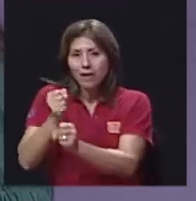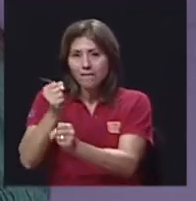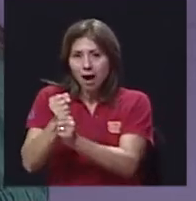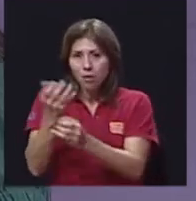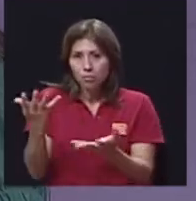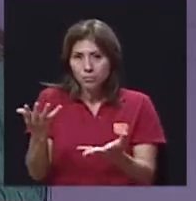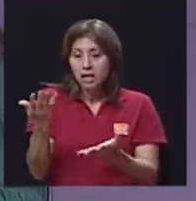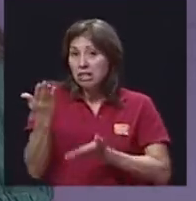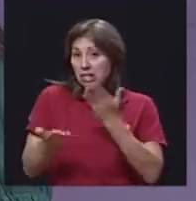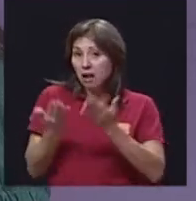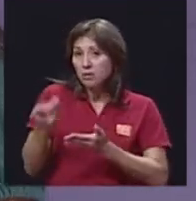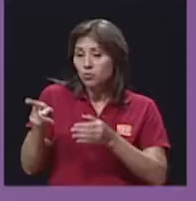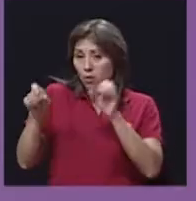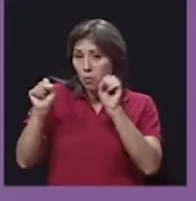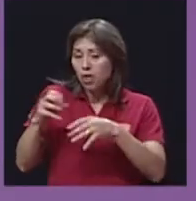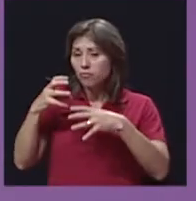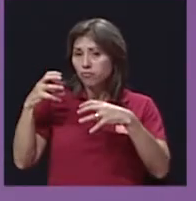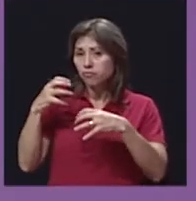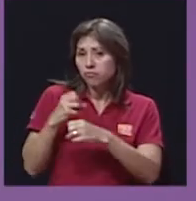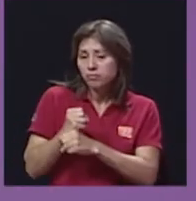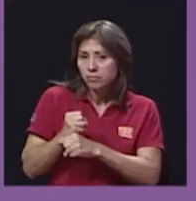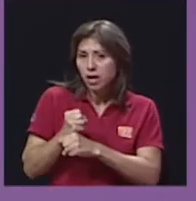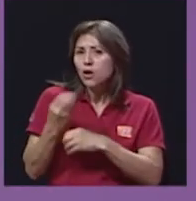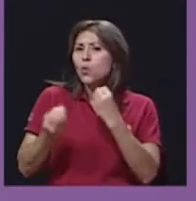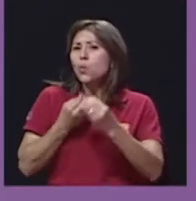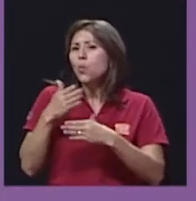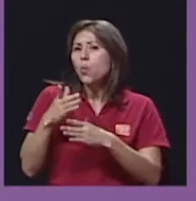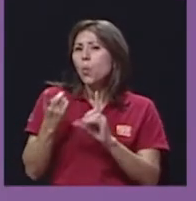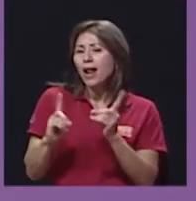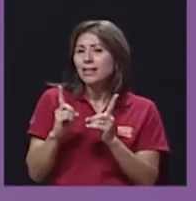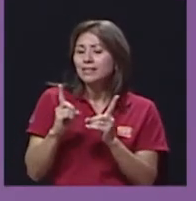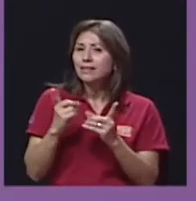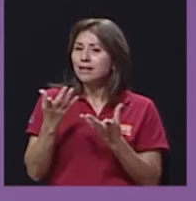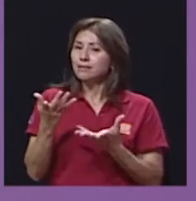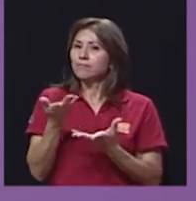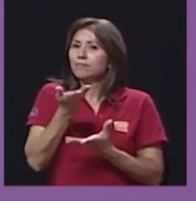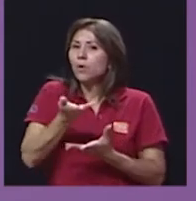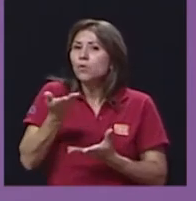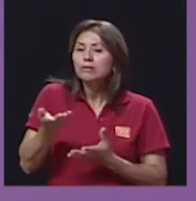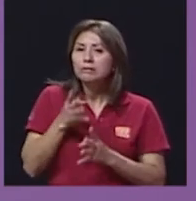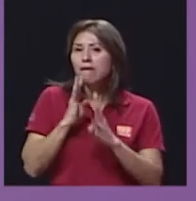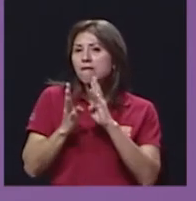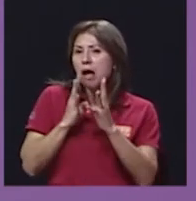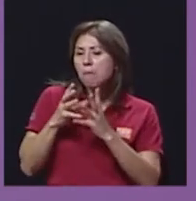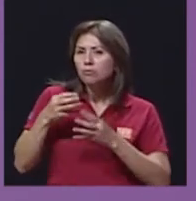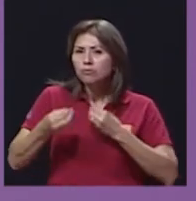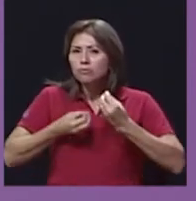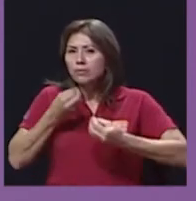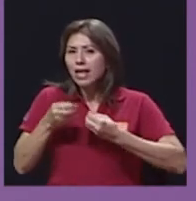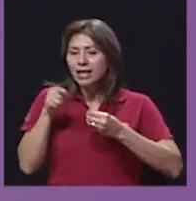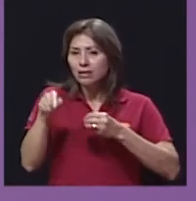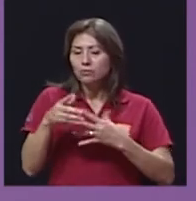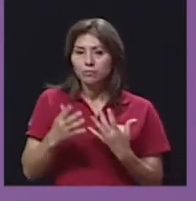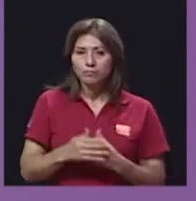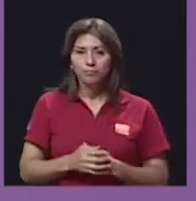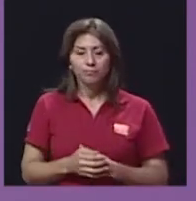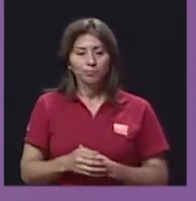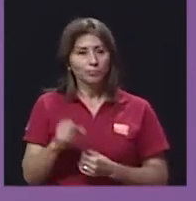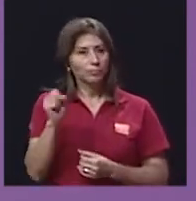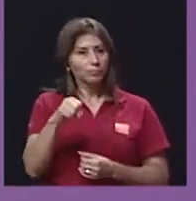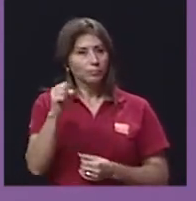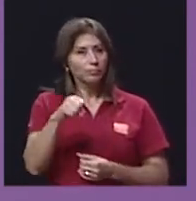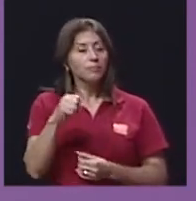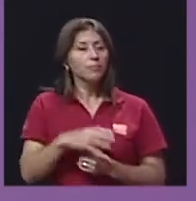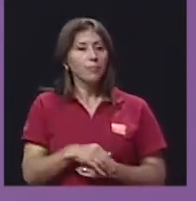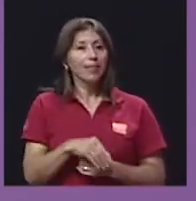tal vez ariane si nos puedes cómo resumir los grandes inquietudes que compartimos en ese espacio al respecto de este asunto sí bueno